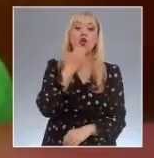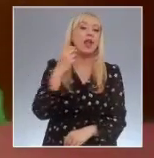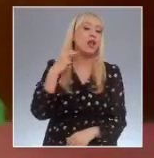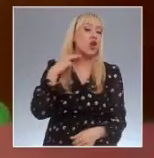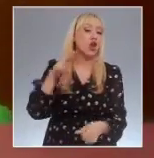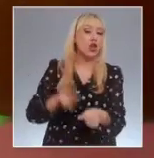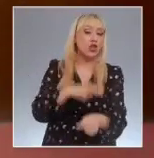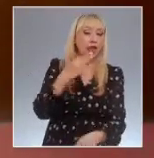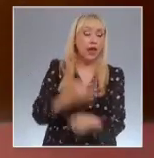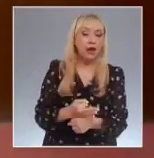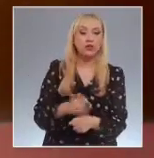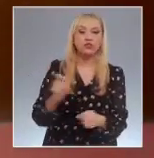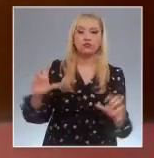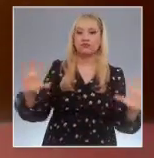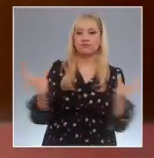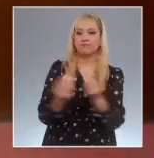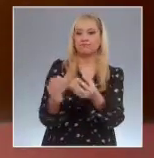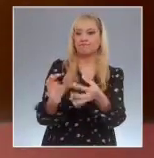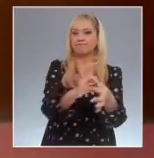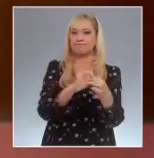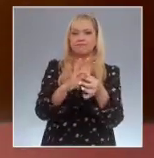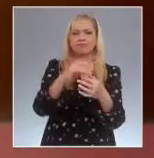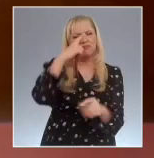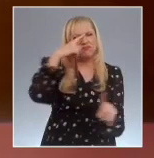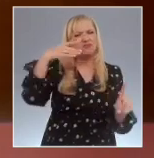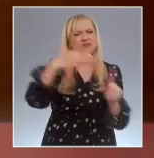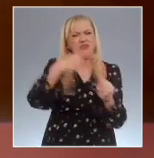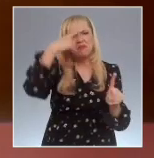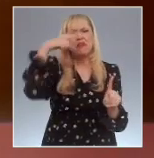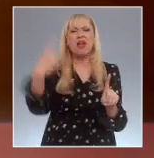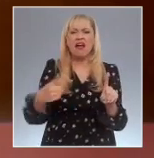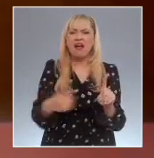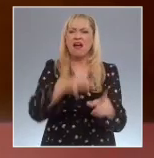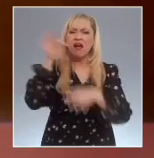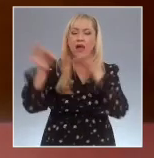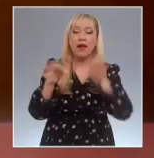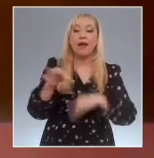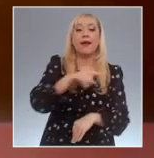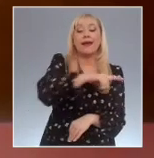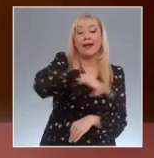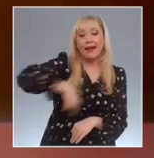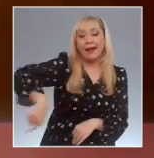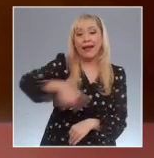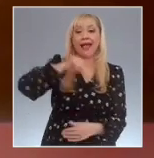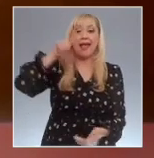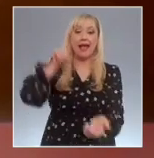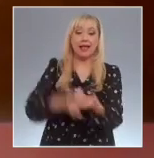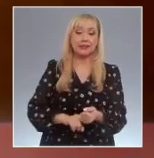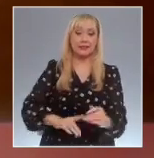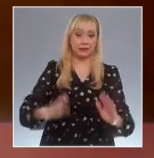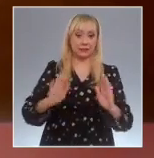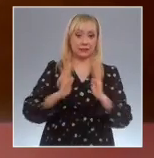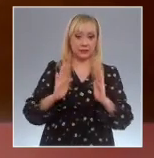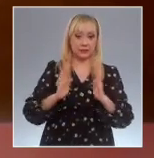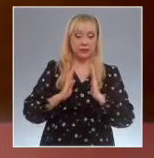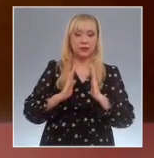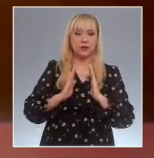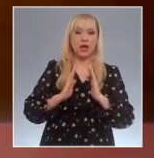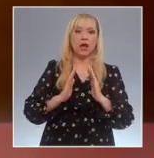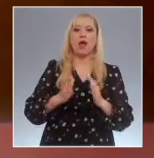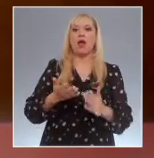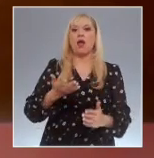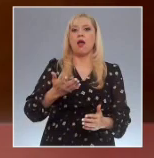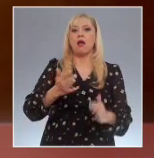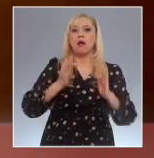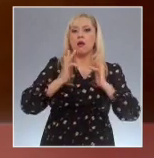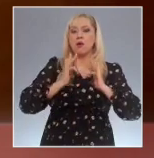Nuestro objetivo con esta iniciativa es que los elementos de seguridad puedan tener certeza jurídica respecto al destino